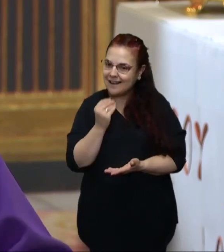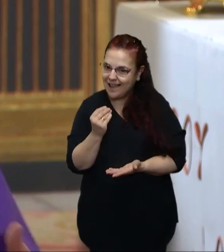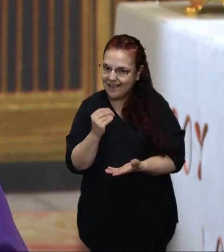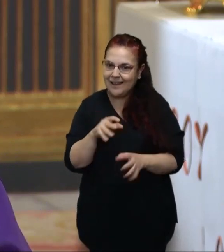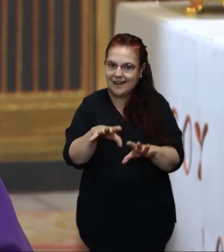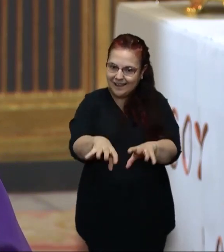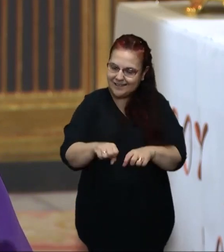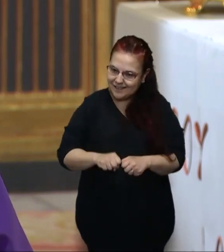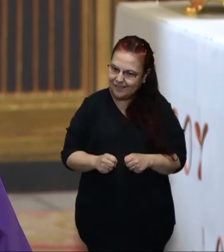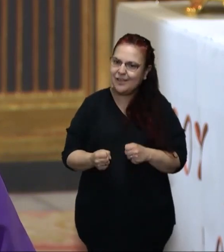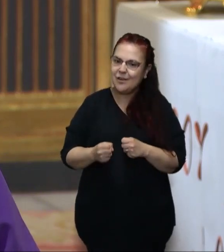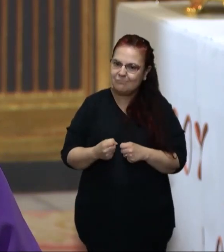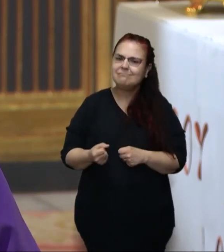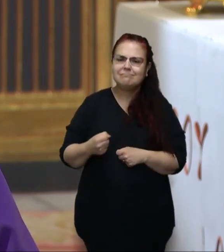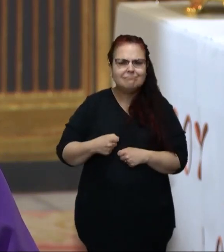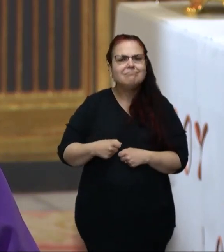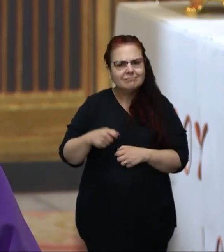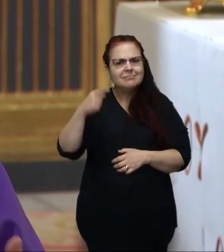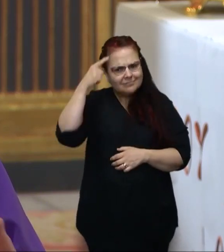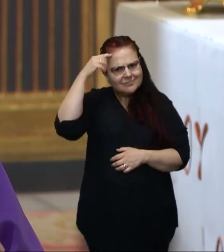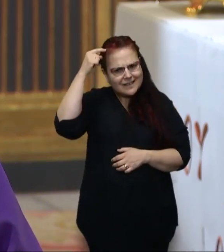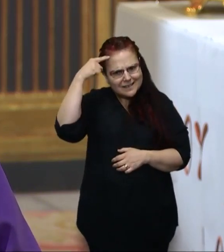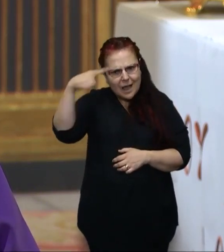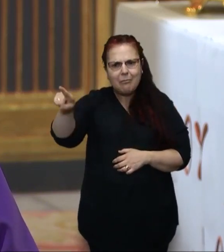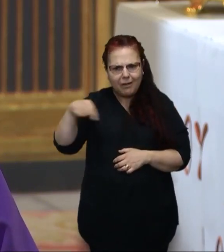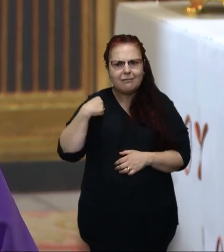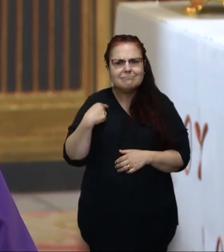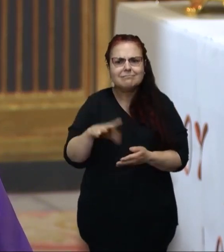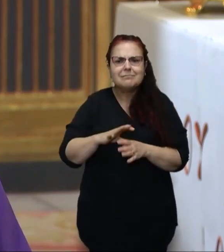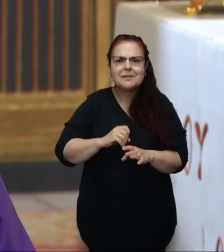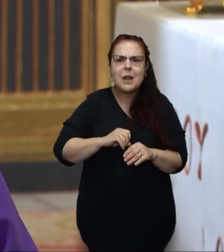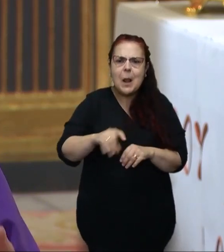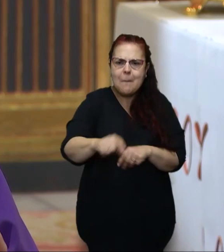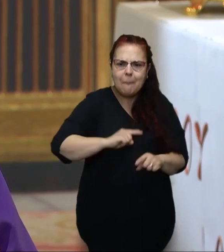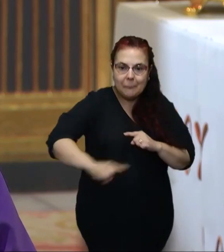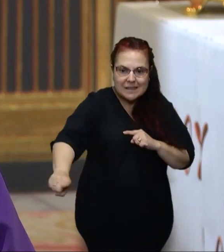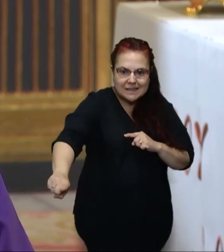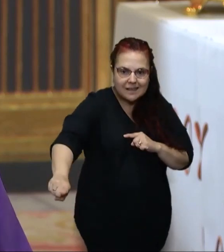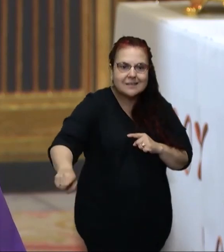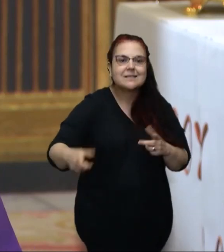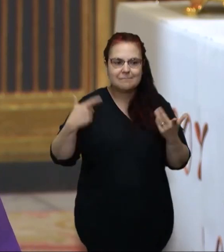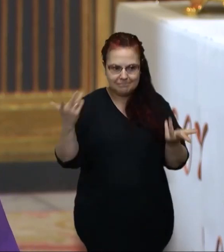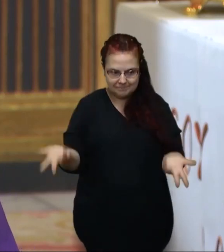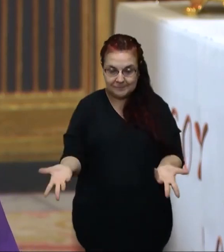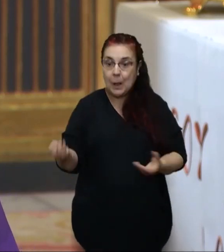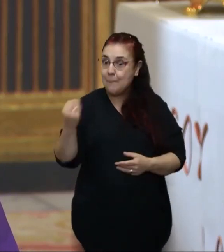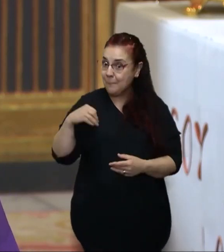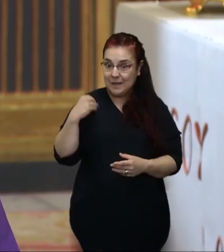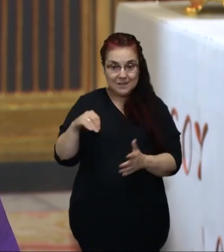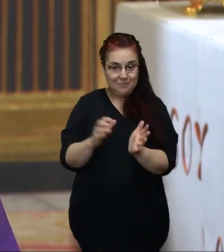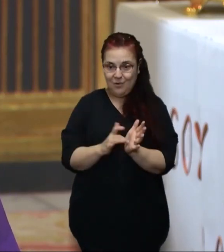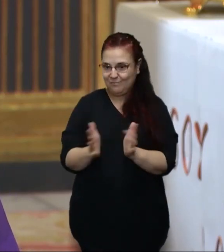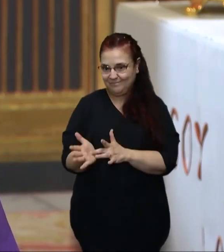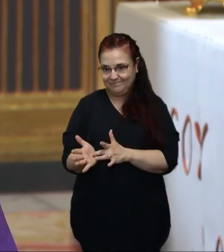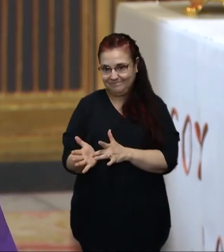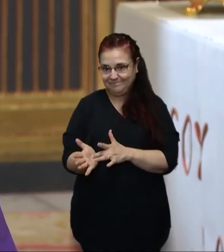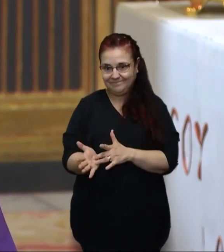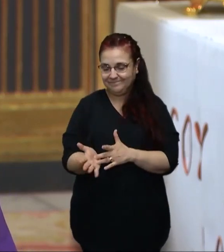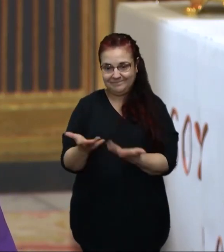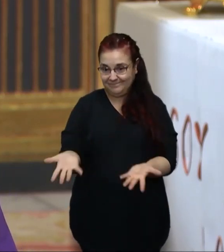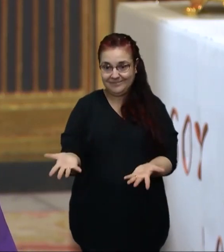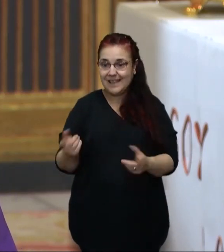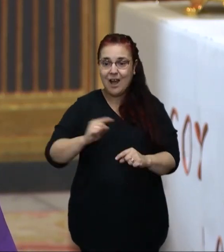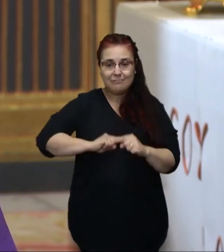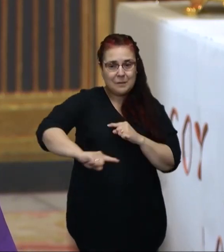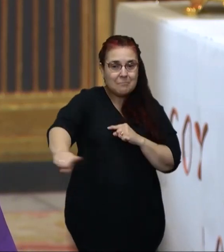llegar y que nosotros lo hemos entendido en clave cristológica como el mismo Jesucristo que ha sido